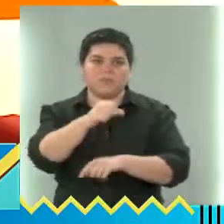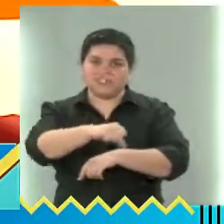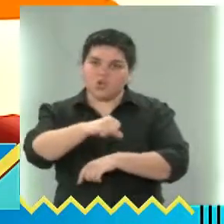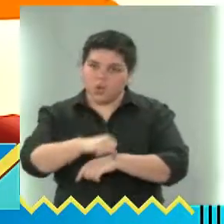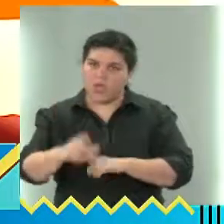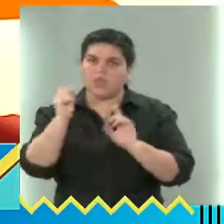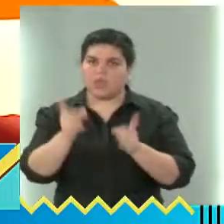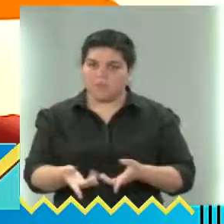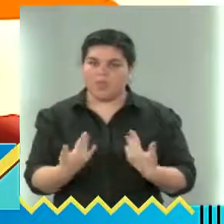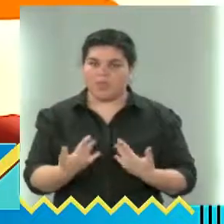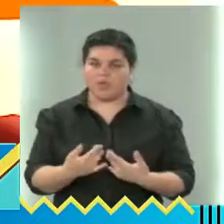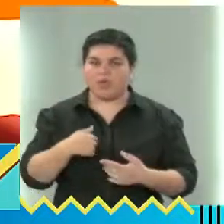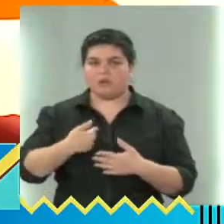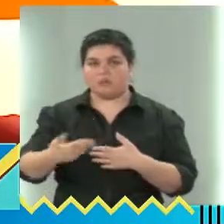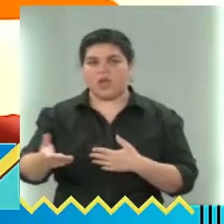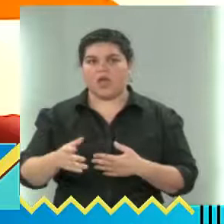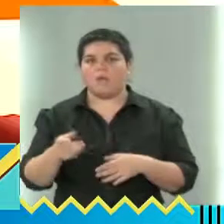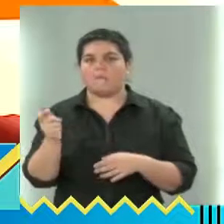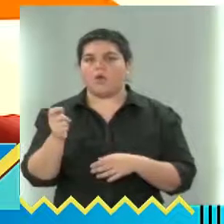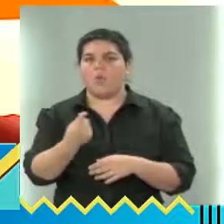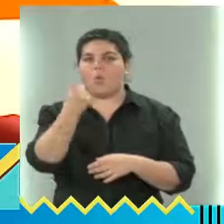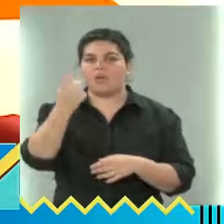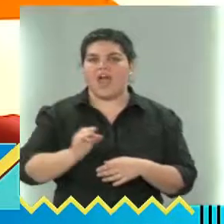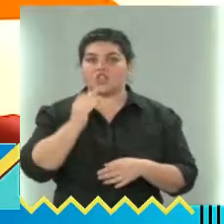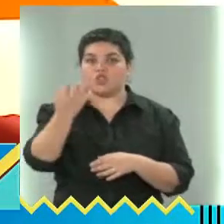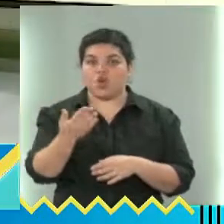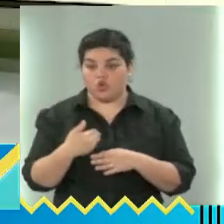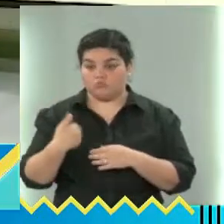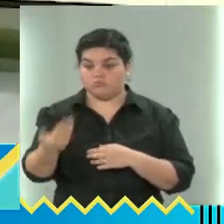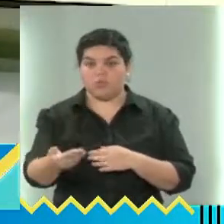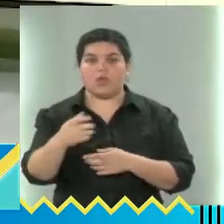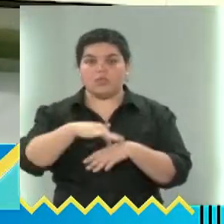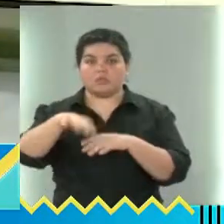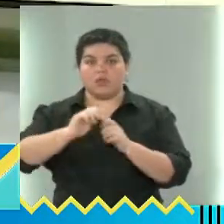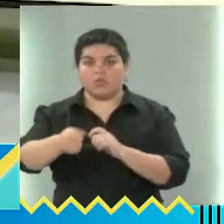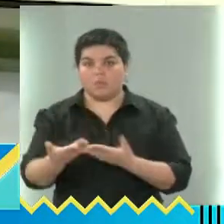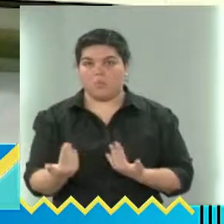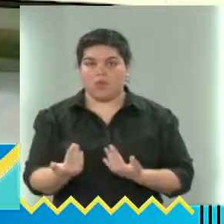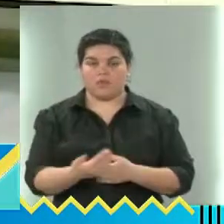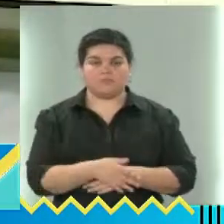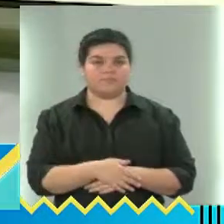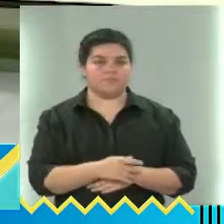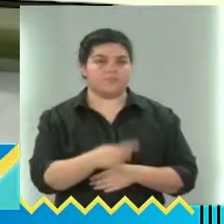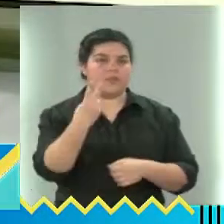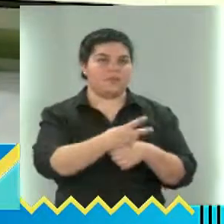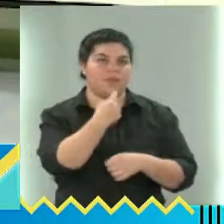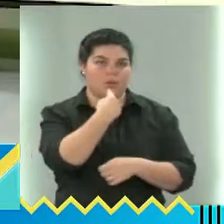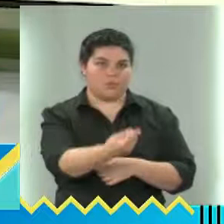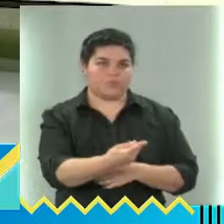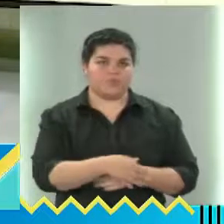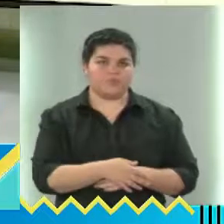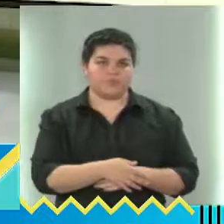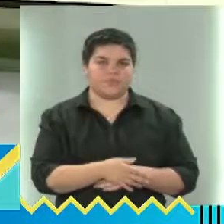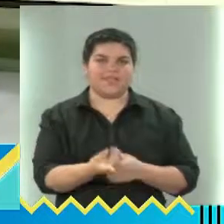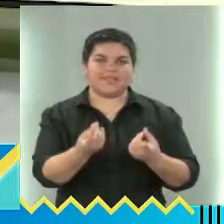inclusive, después de transcurrido 12 meses del procedimiento. Bien. Segunda pregunta, ¿se debe ir en